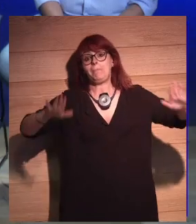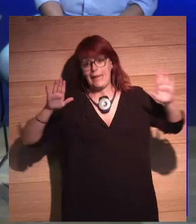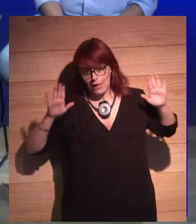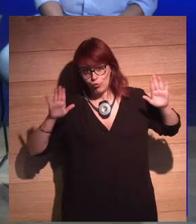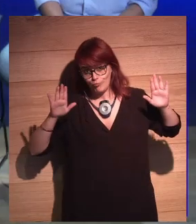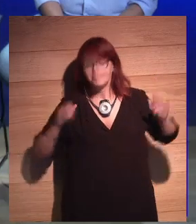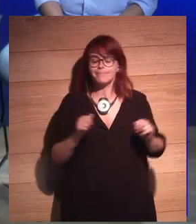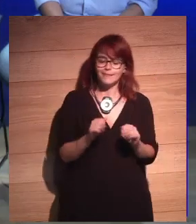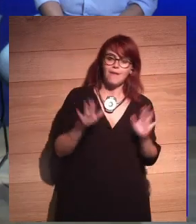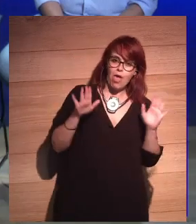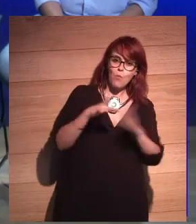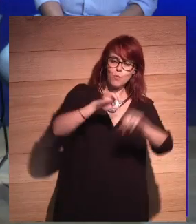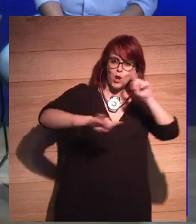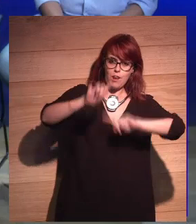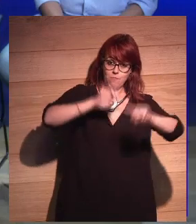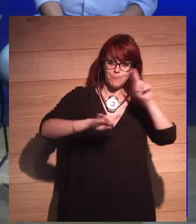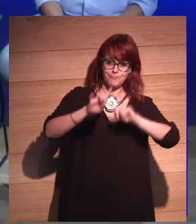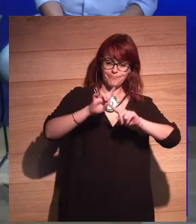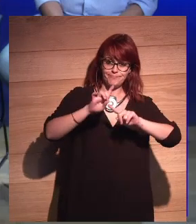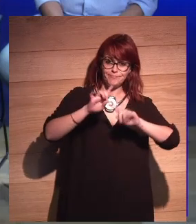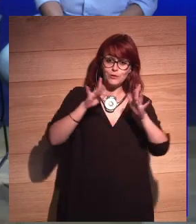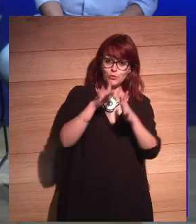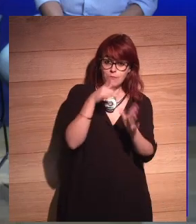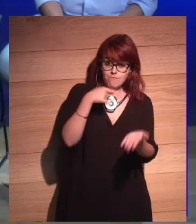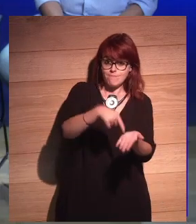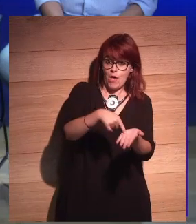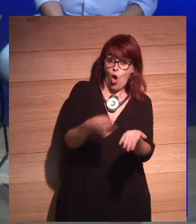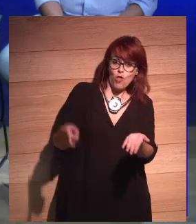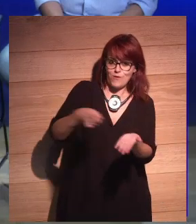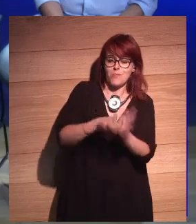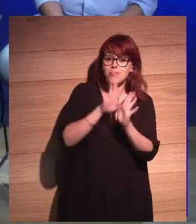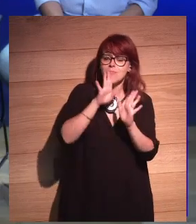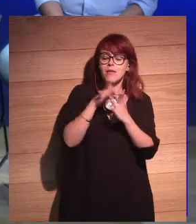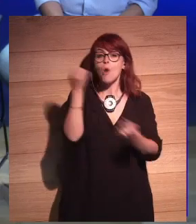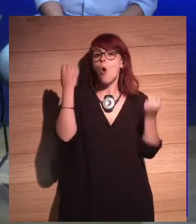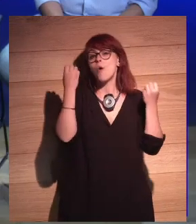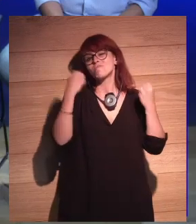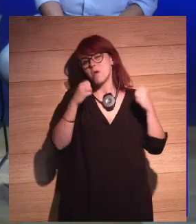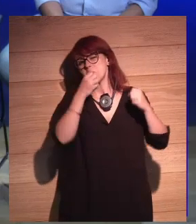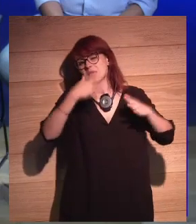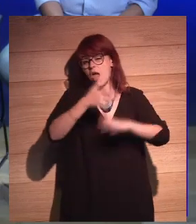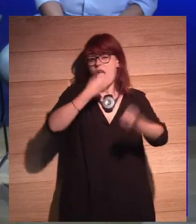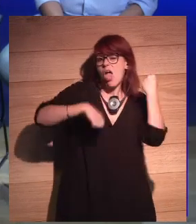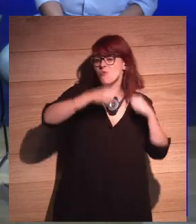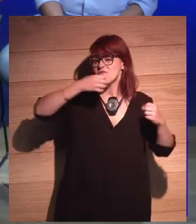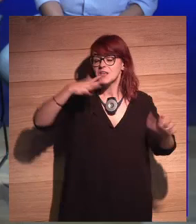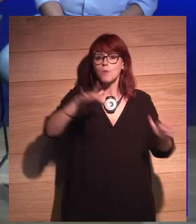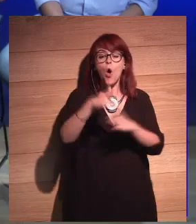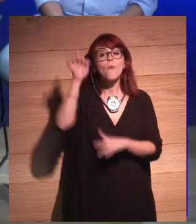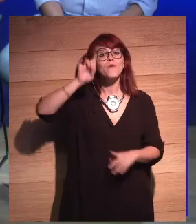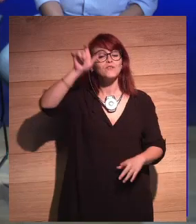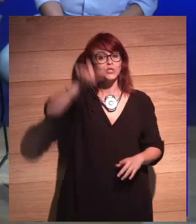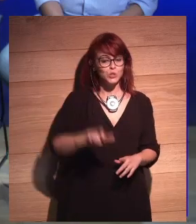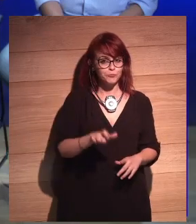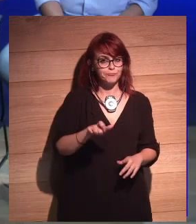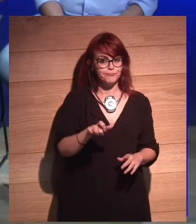Hay un problema en el cual incido, y voy a lo de las buenas prácticas. Cuando un profesor,